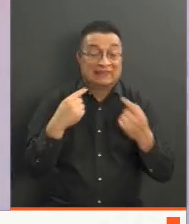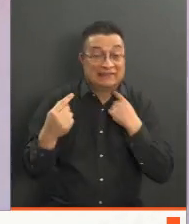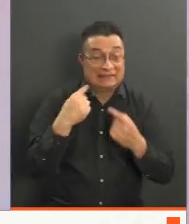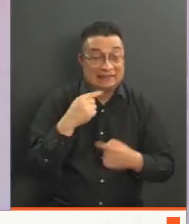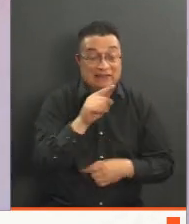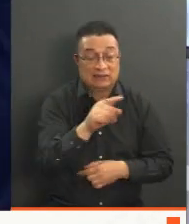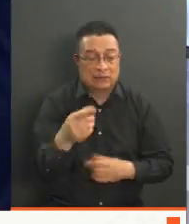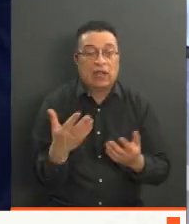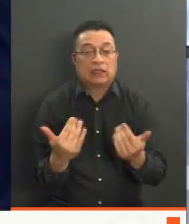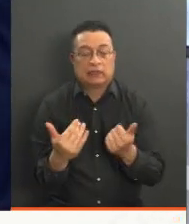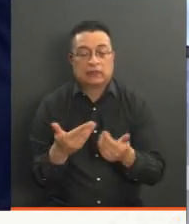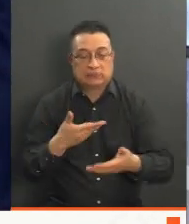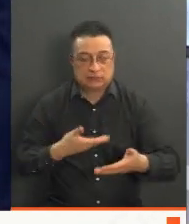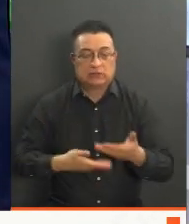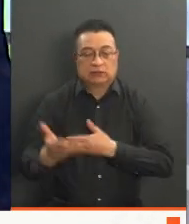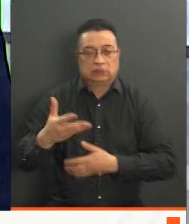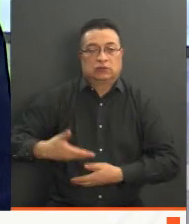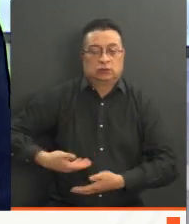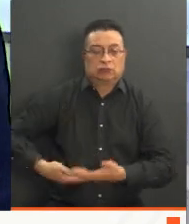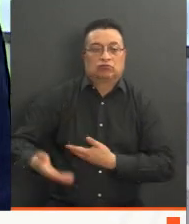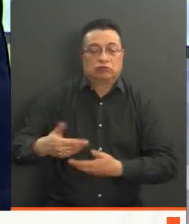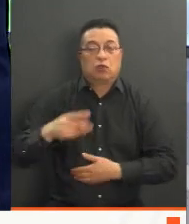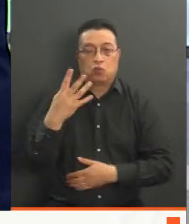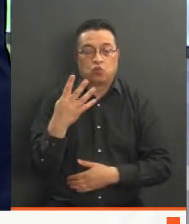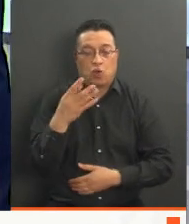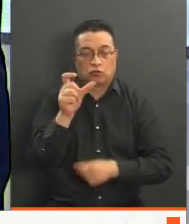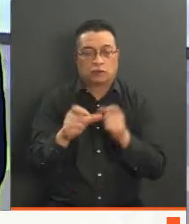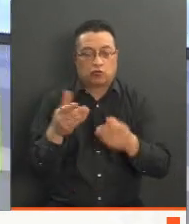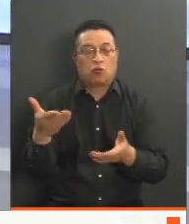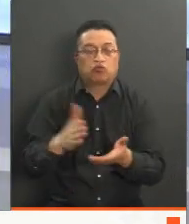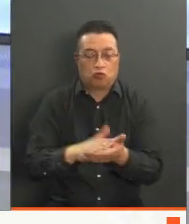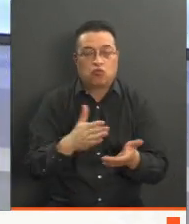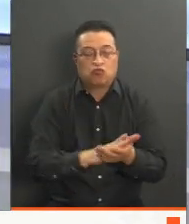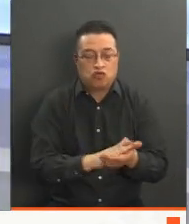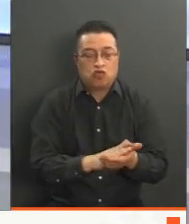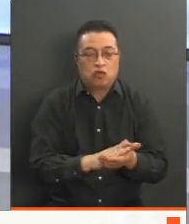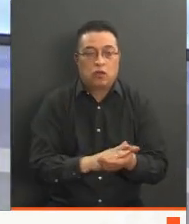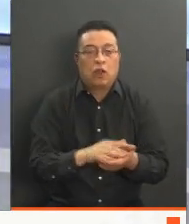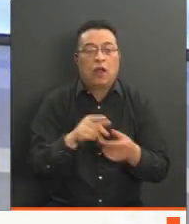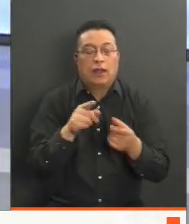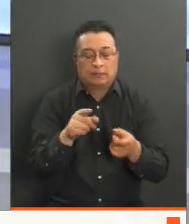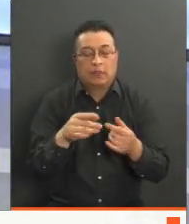requiere trasplante y hay 4 fallecidos que se han reportado. La información siempre es